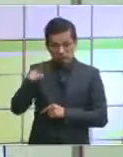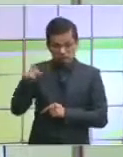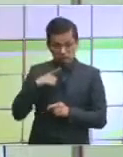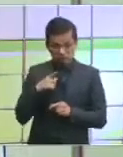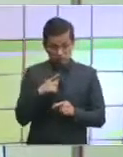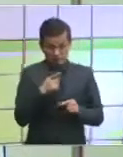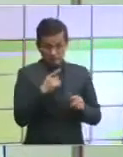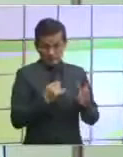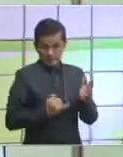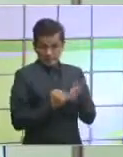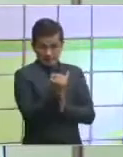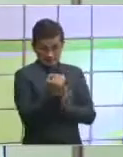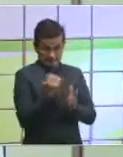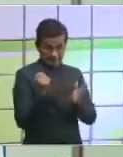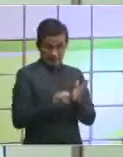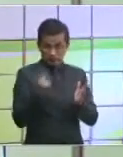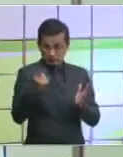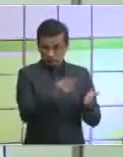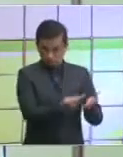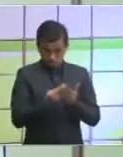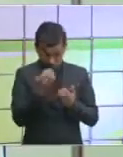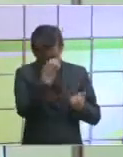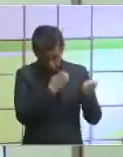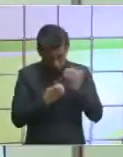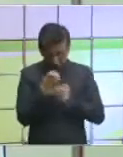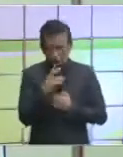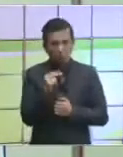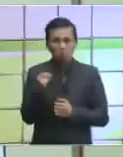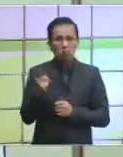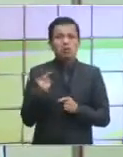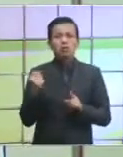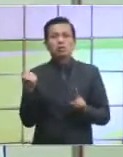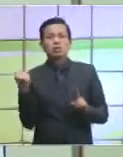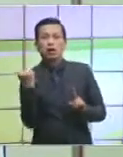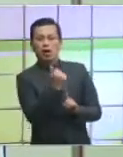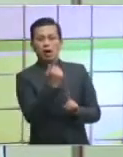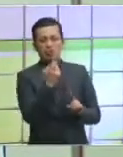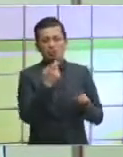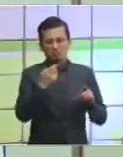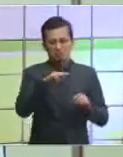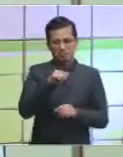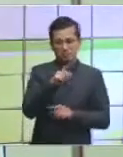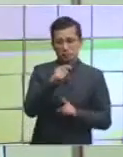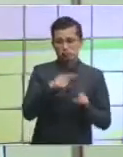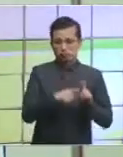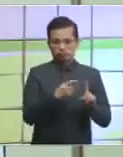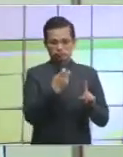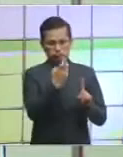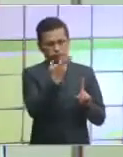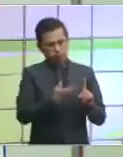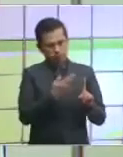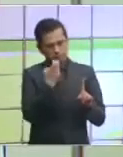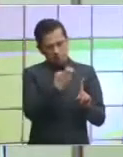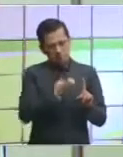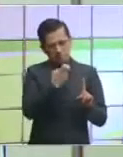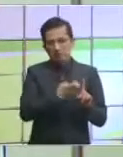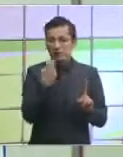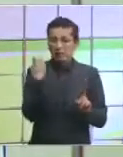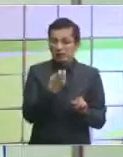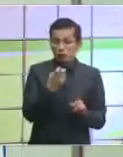la academia hace análisis críticos a los ministros oa los jueces oa los magistrados